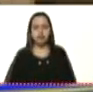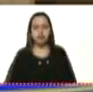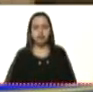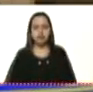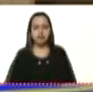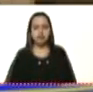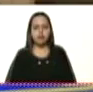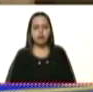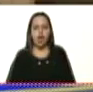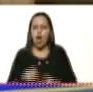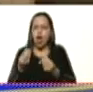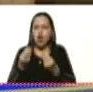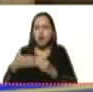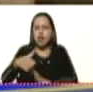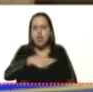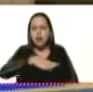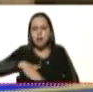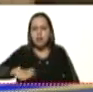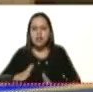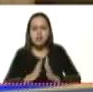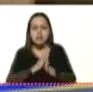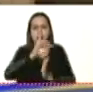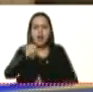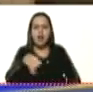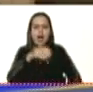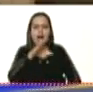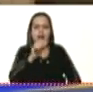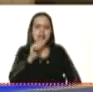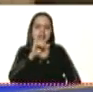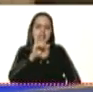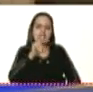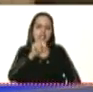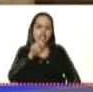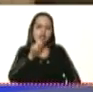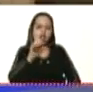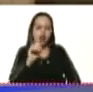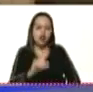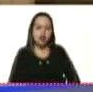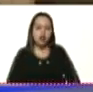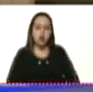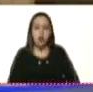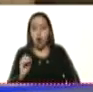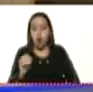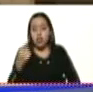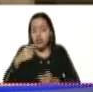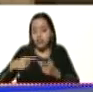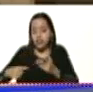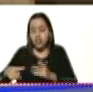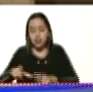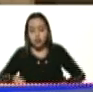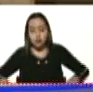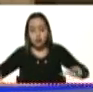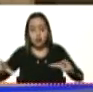¿Cómo en la Plaza San Jacinto, en la Plaza Mayor o en San Francisco de Tiznado fue